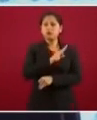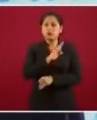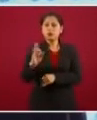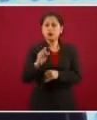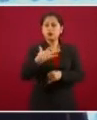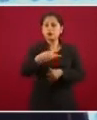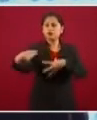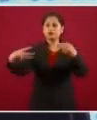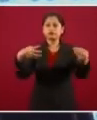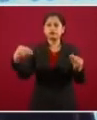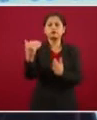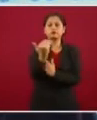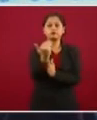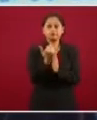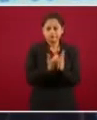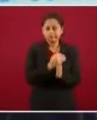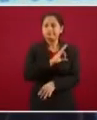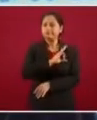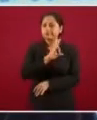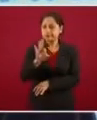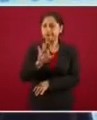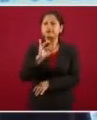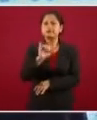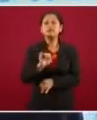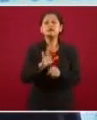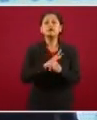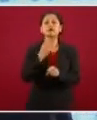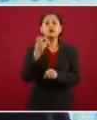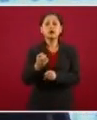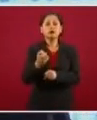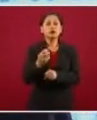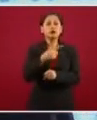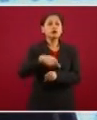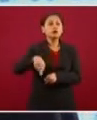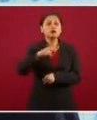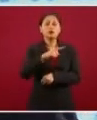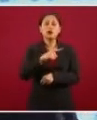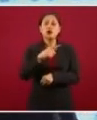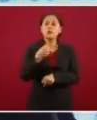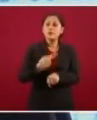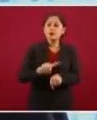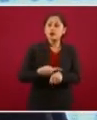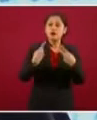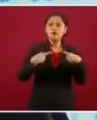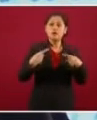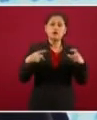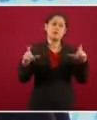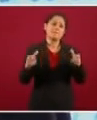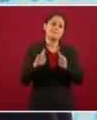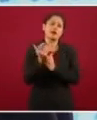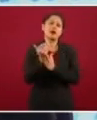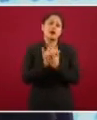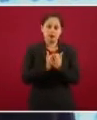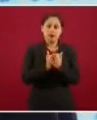al reducir los contagios vamos a tener la posibilidad de que no haya tantos casos y de que la